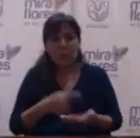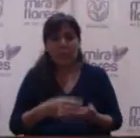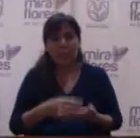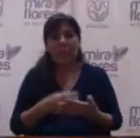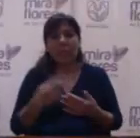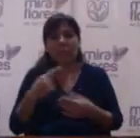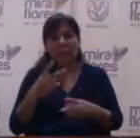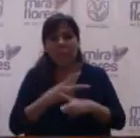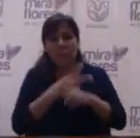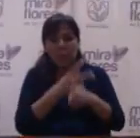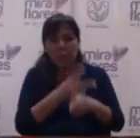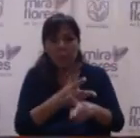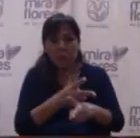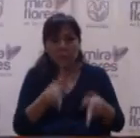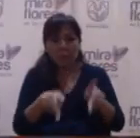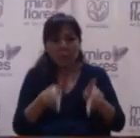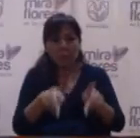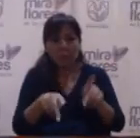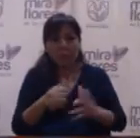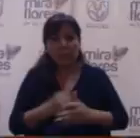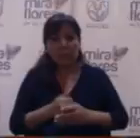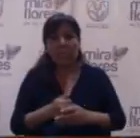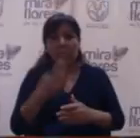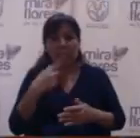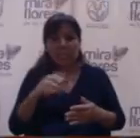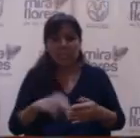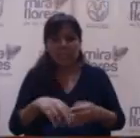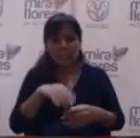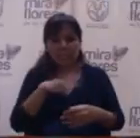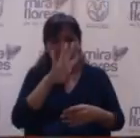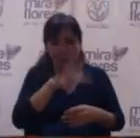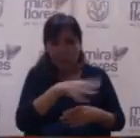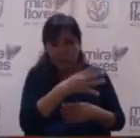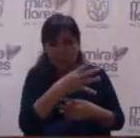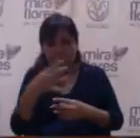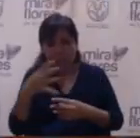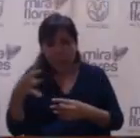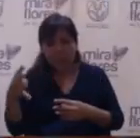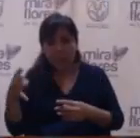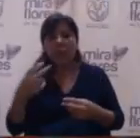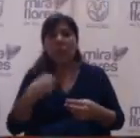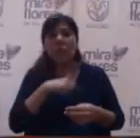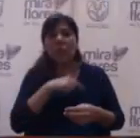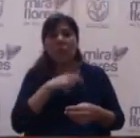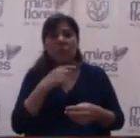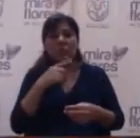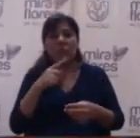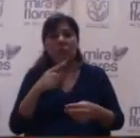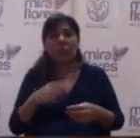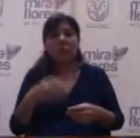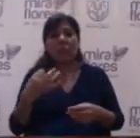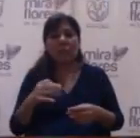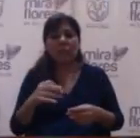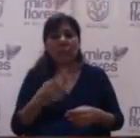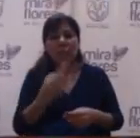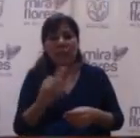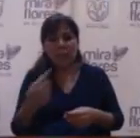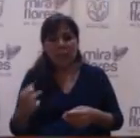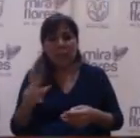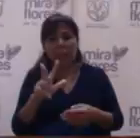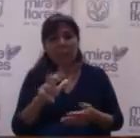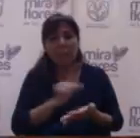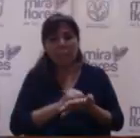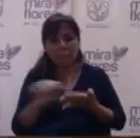ciudadana. Ese cronograma de actividades debemos dar cuenta nosotros al CONACYT cada 3 meses de los